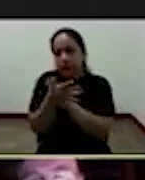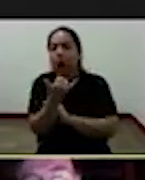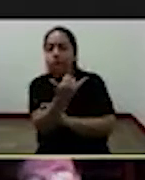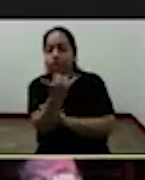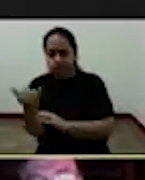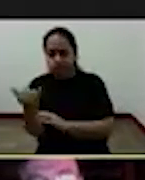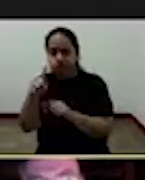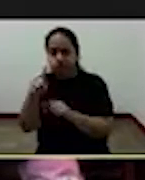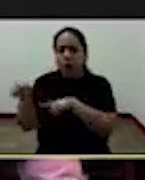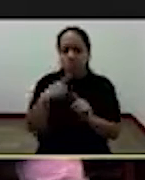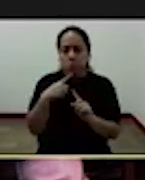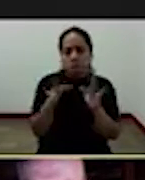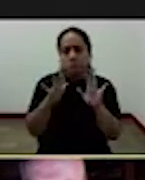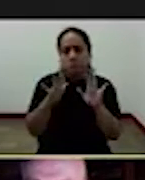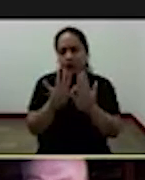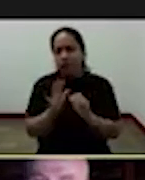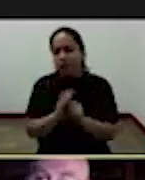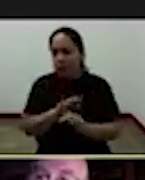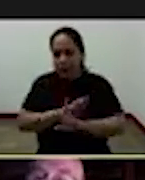dirección.